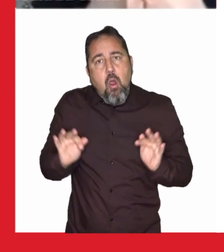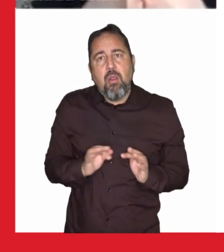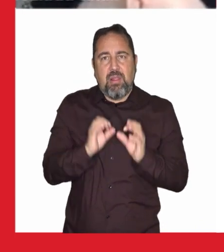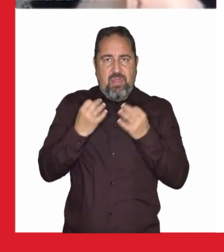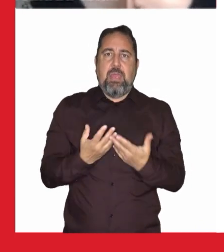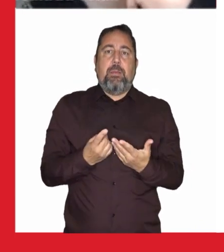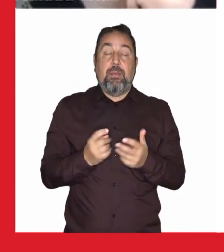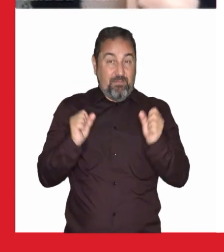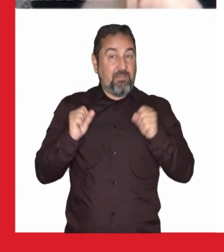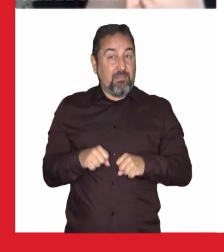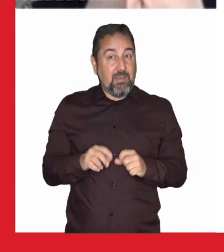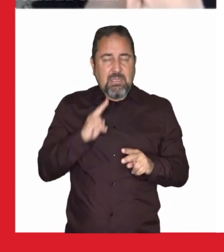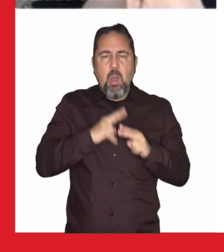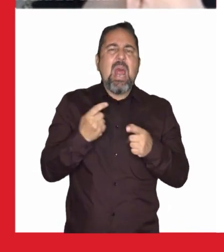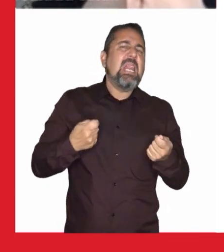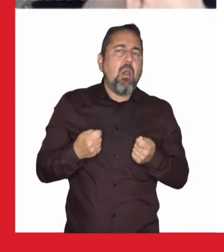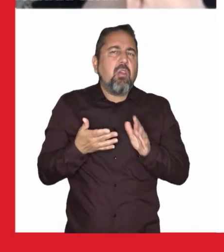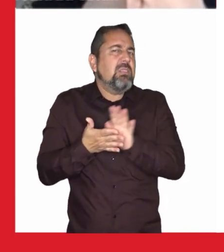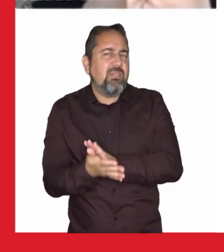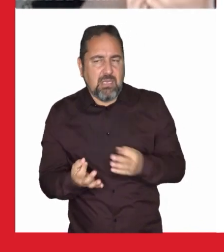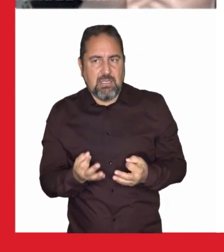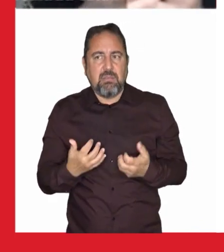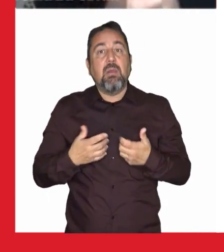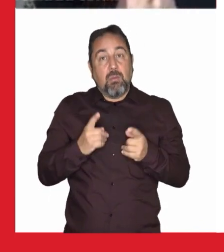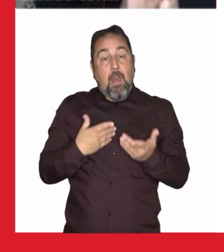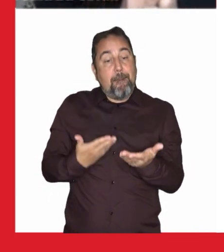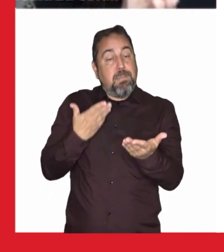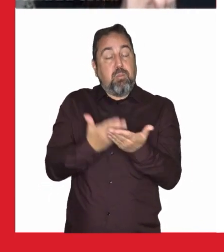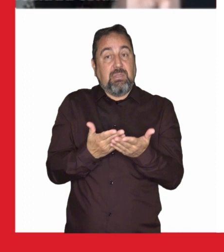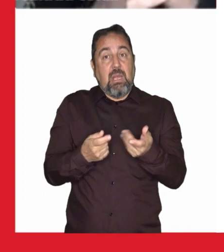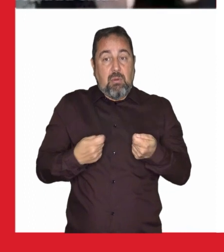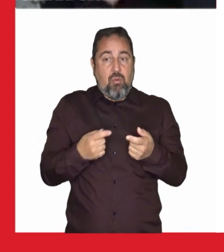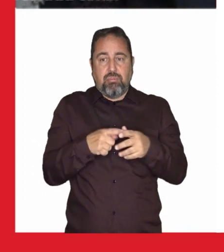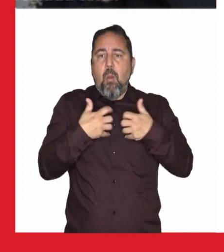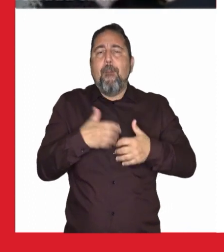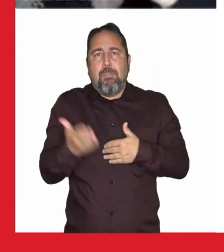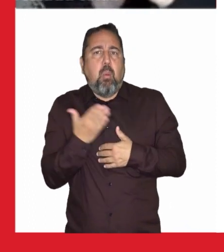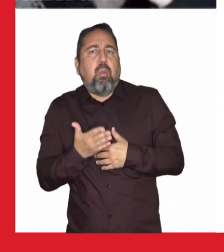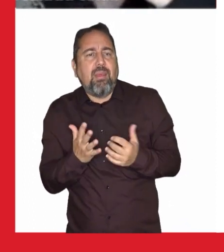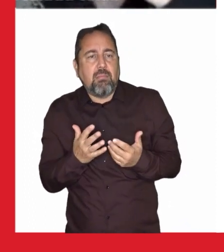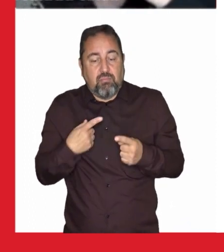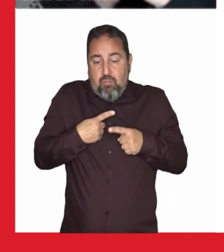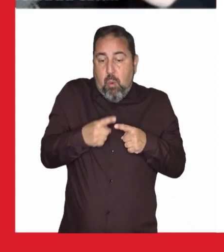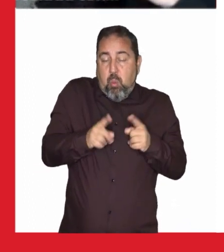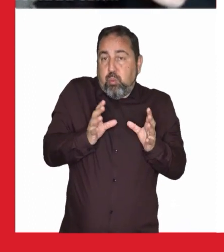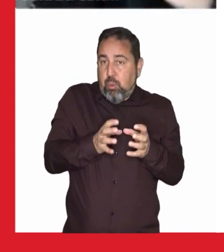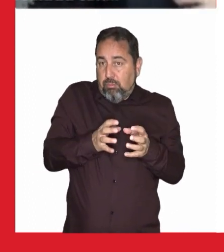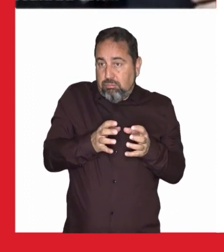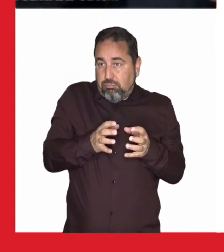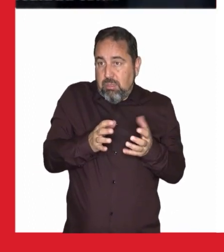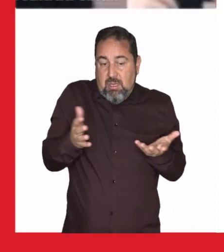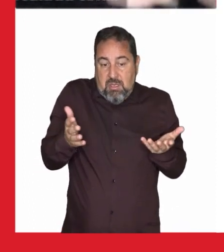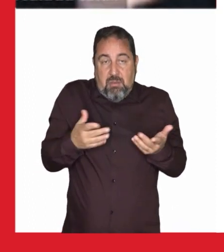Y todo eso hay que ordenarlo. ¿De acuerdo? Entonces, un negocio implica producir la propuesta de valor, es